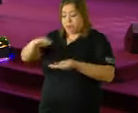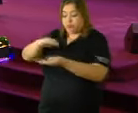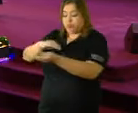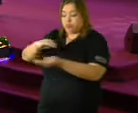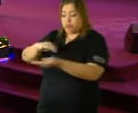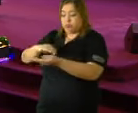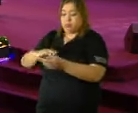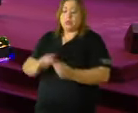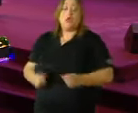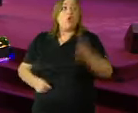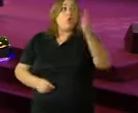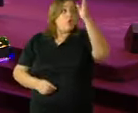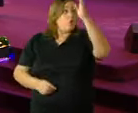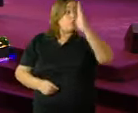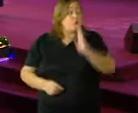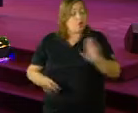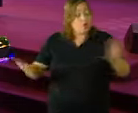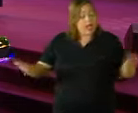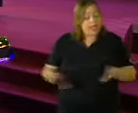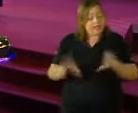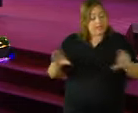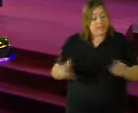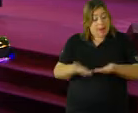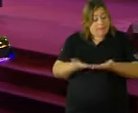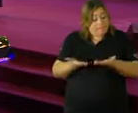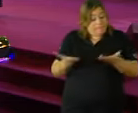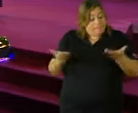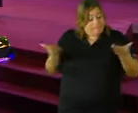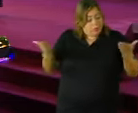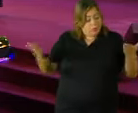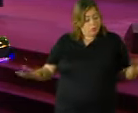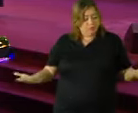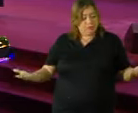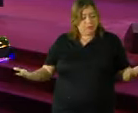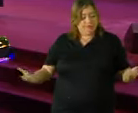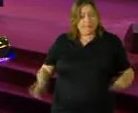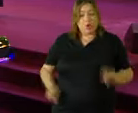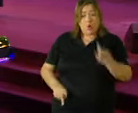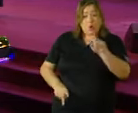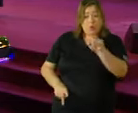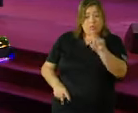hará mucho más a vosotros, hombres de poca fe?